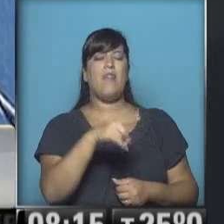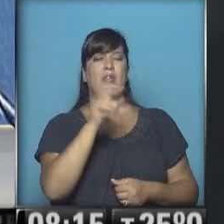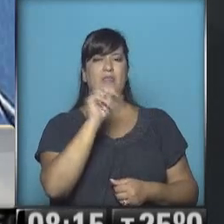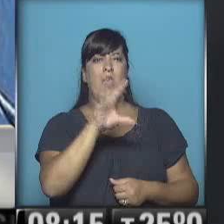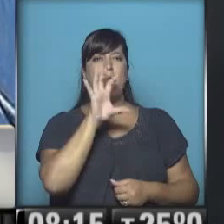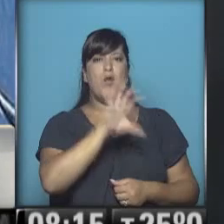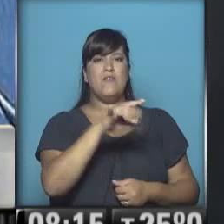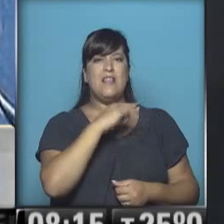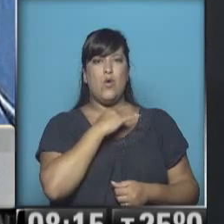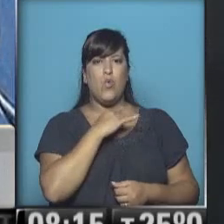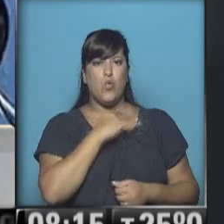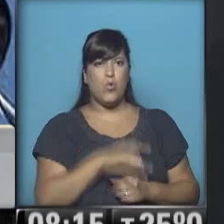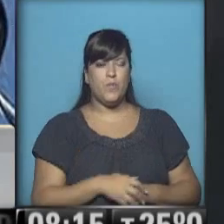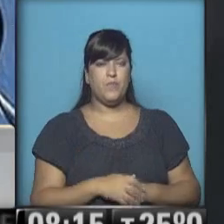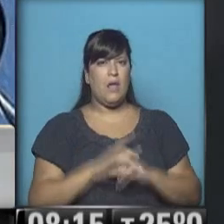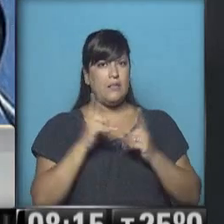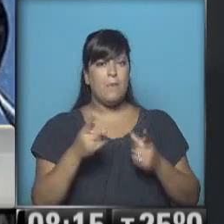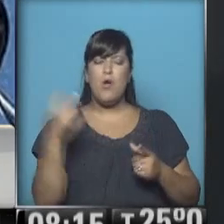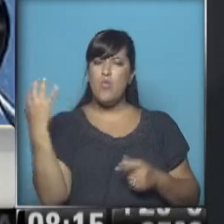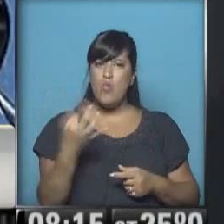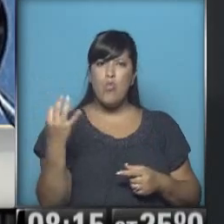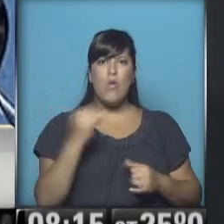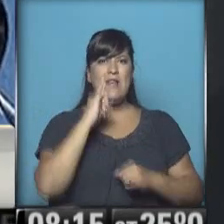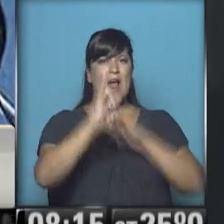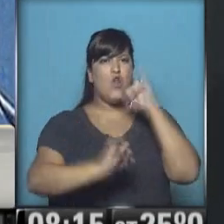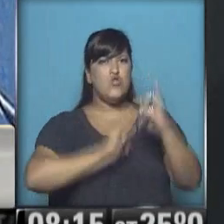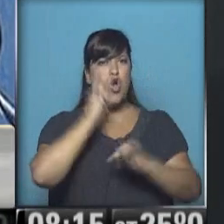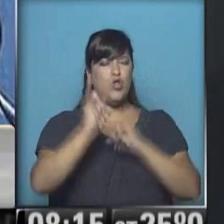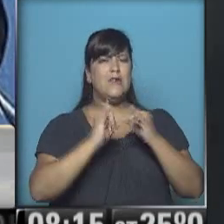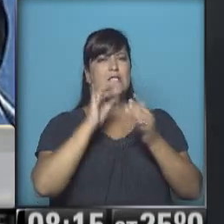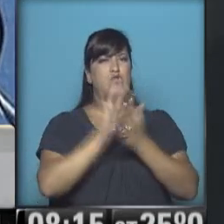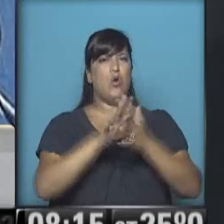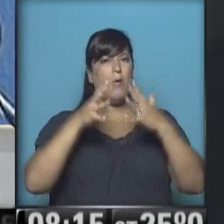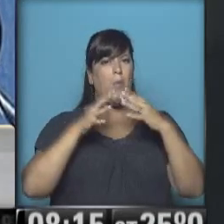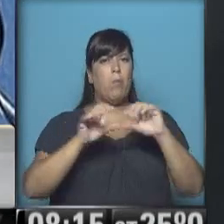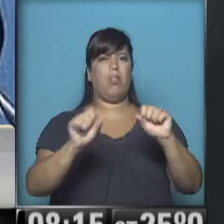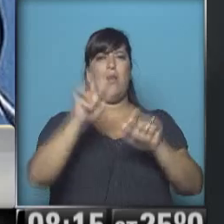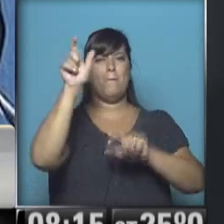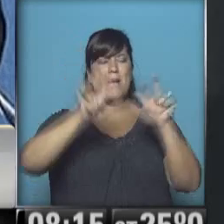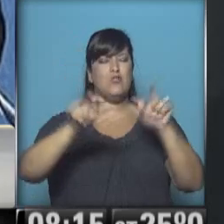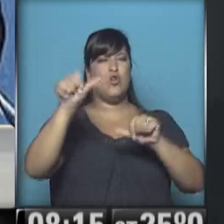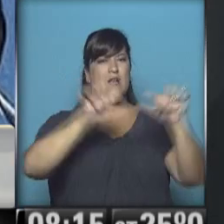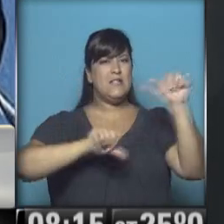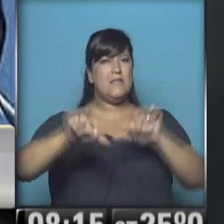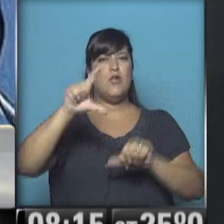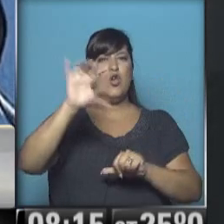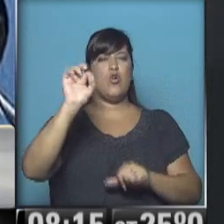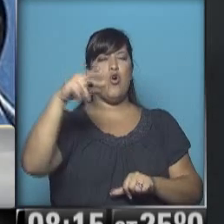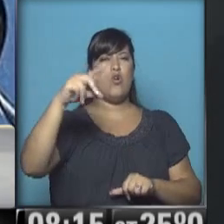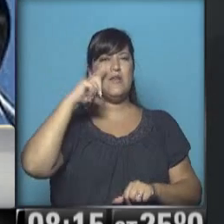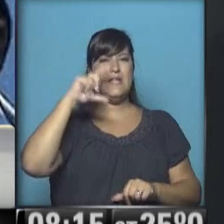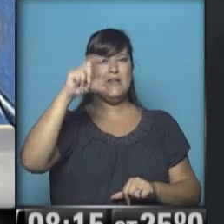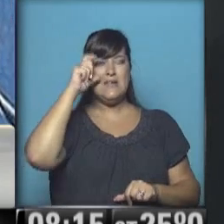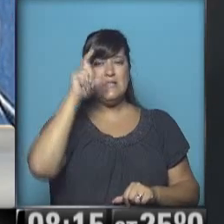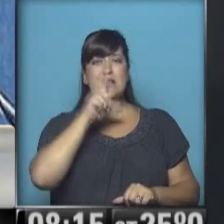Jujuy, y que es una muy buena noticia observar el hallazgo de científicos y técnicos del CONICET y de la